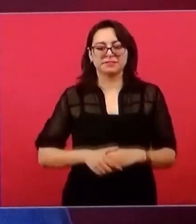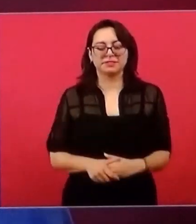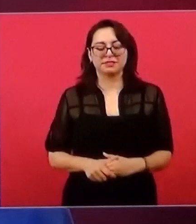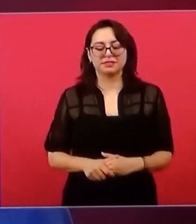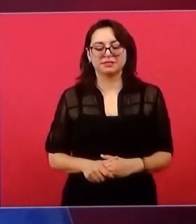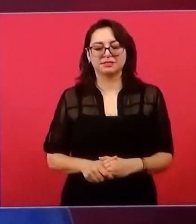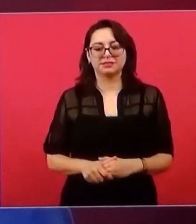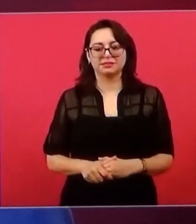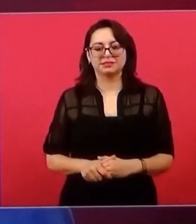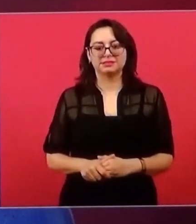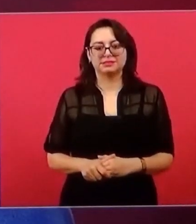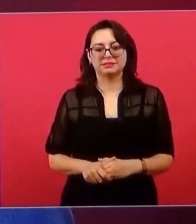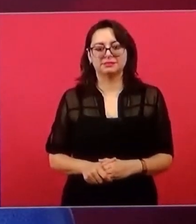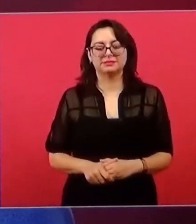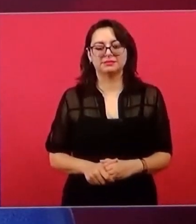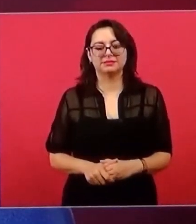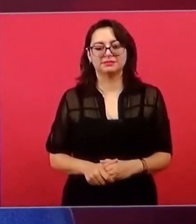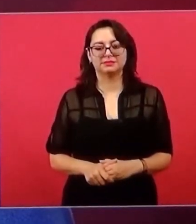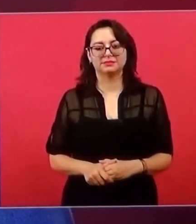Es muy importante.